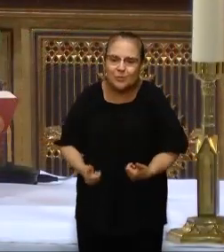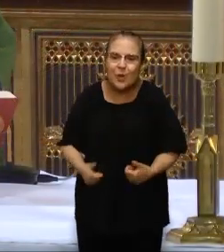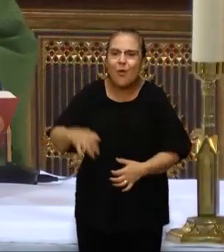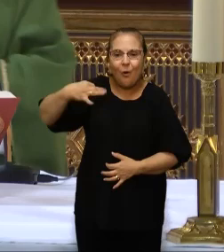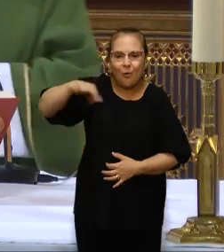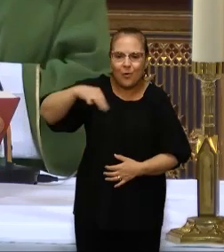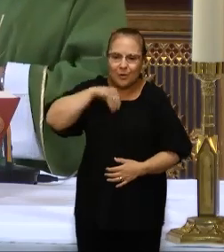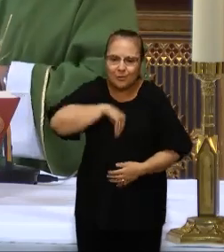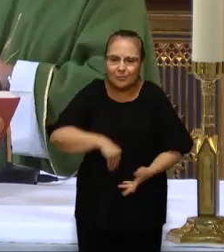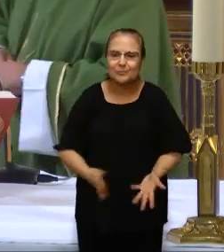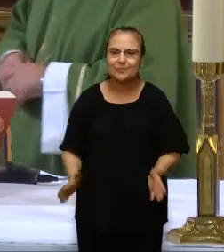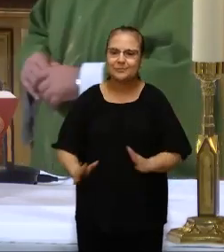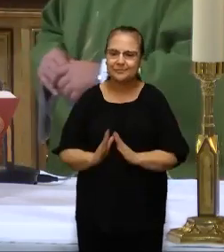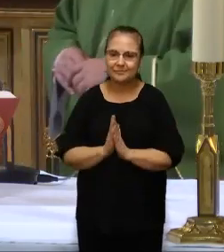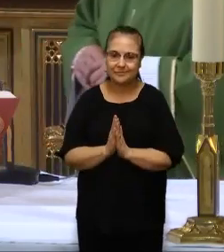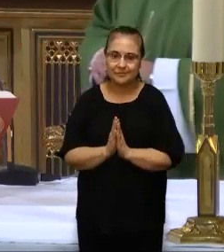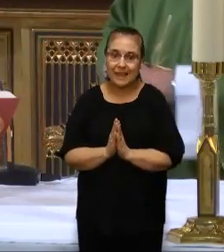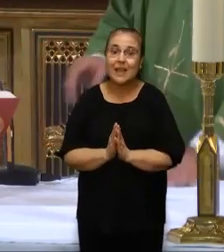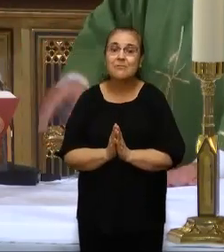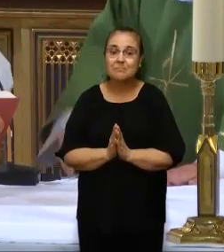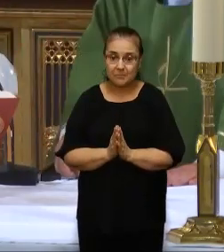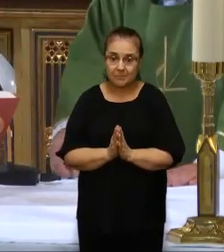un solo Espíritu.